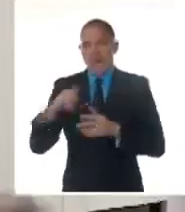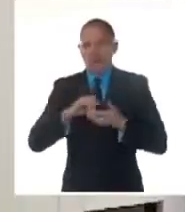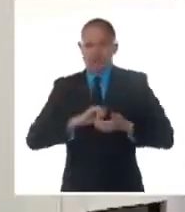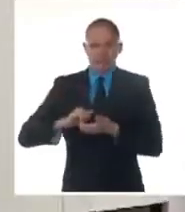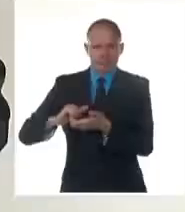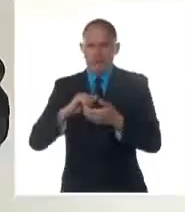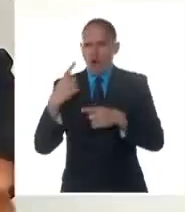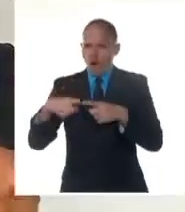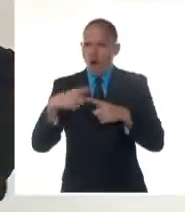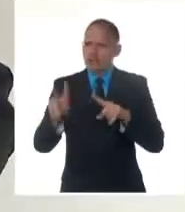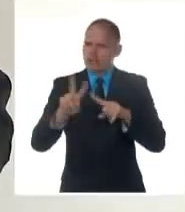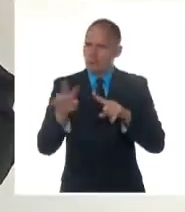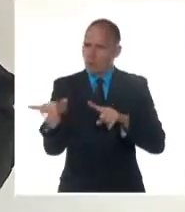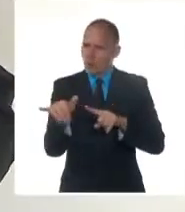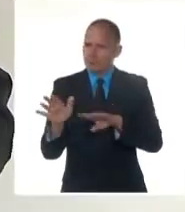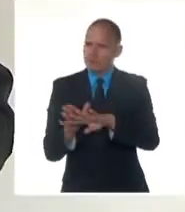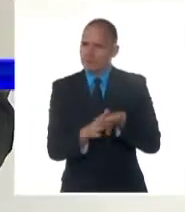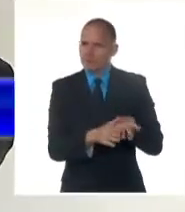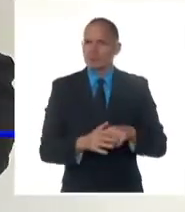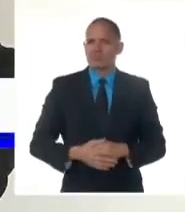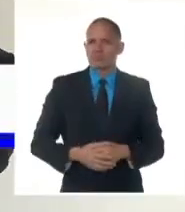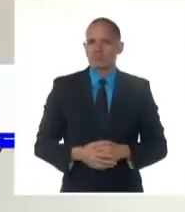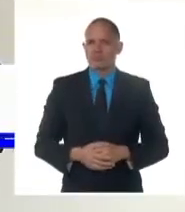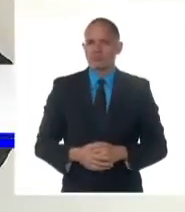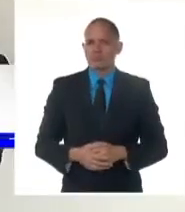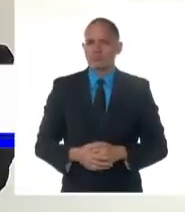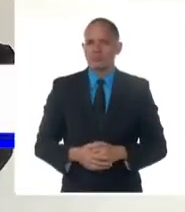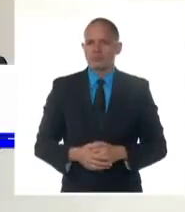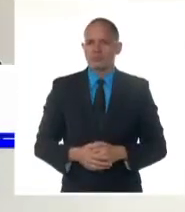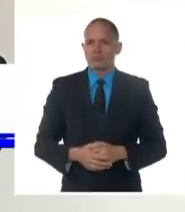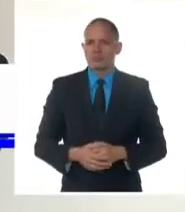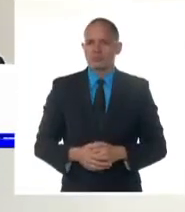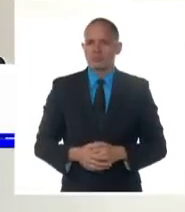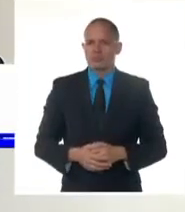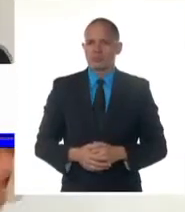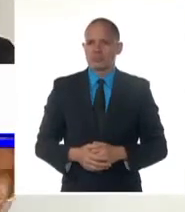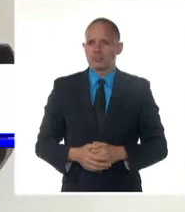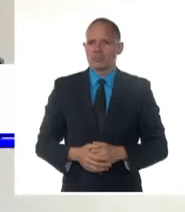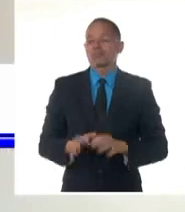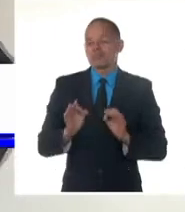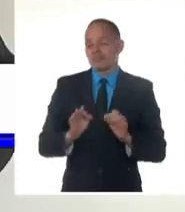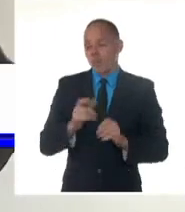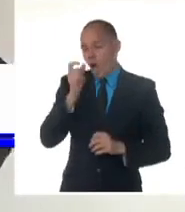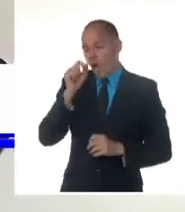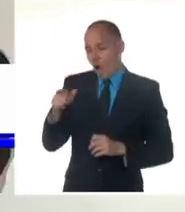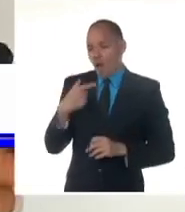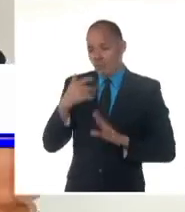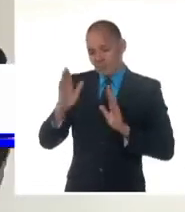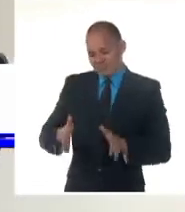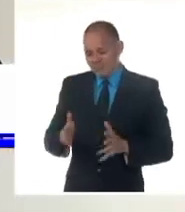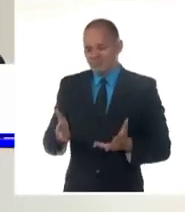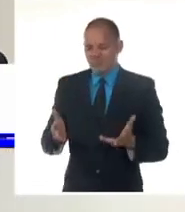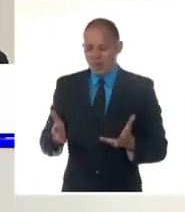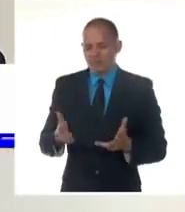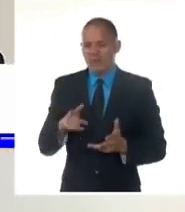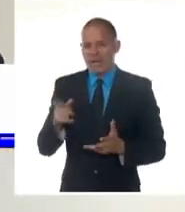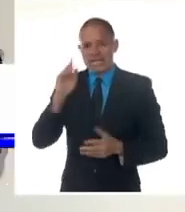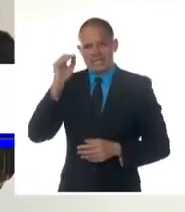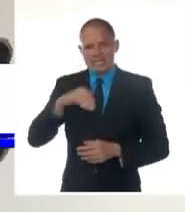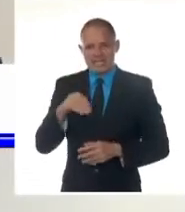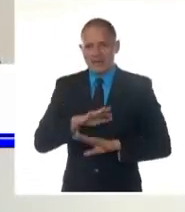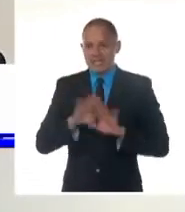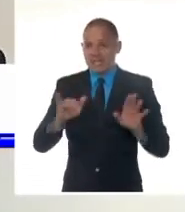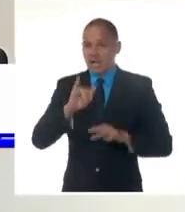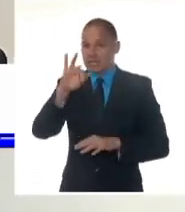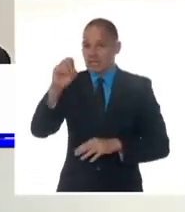nuestra televisión. Pero realmente ha sido una pérdida irreparable para el comentario, el periodismo deportivo. Pacheco marcó una época, casi 60